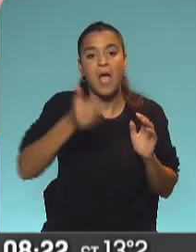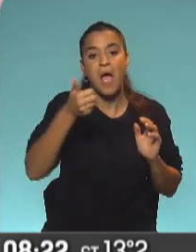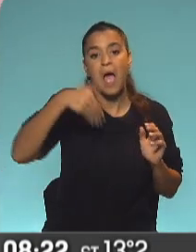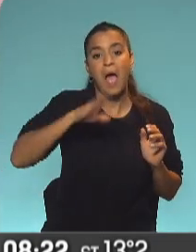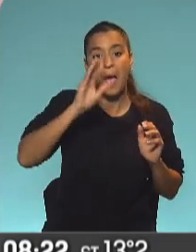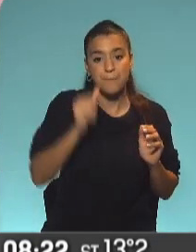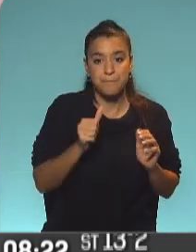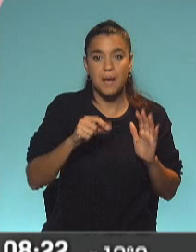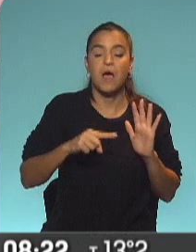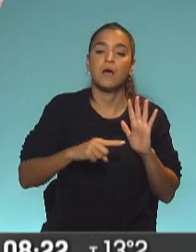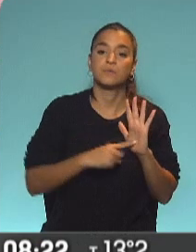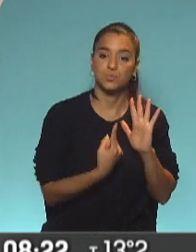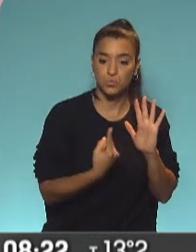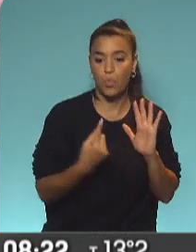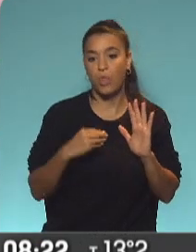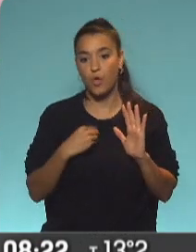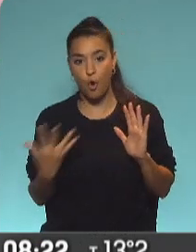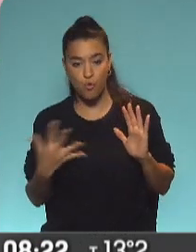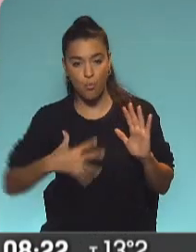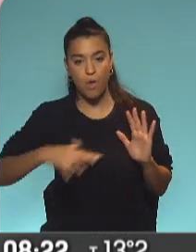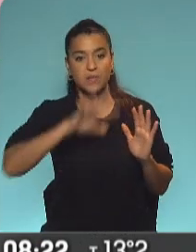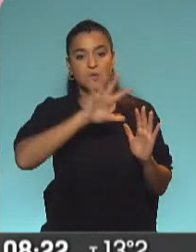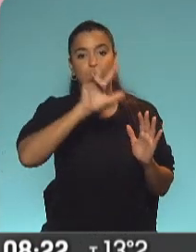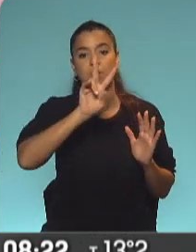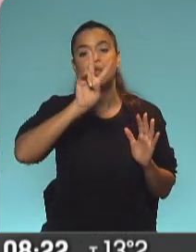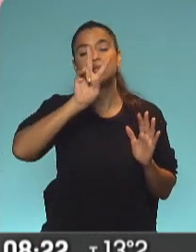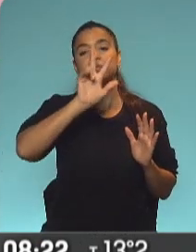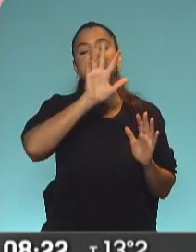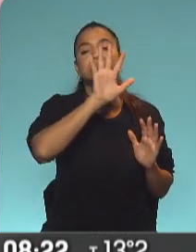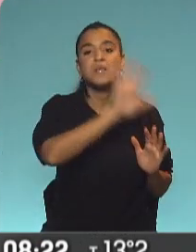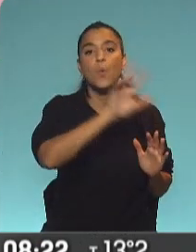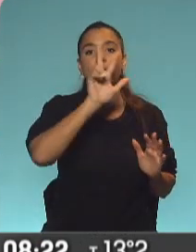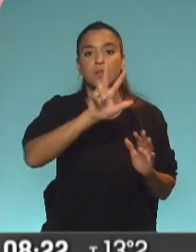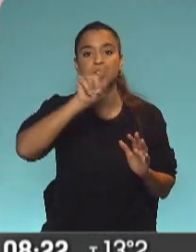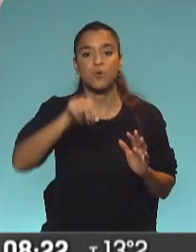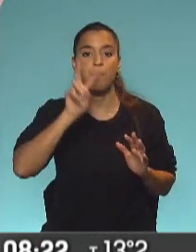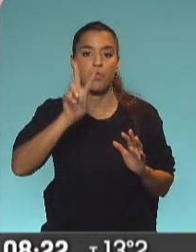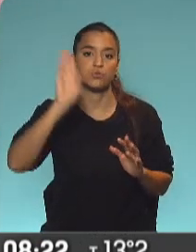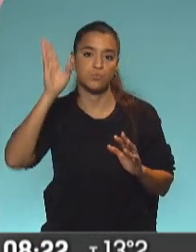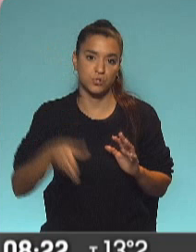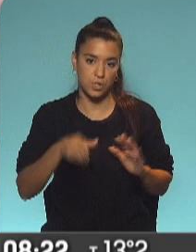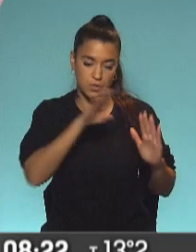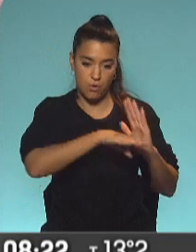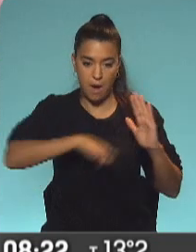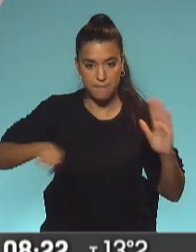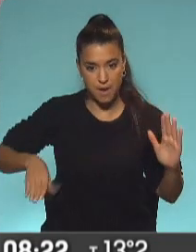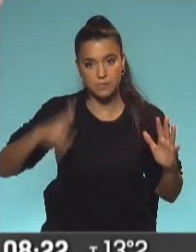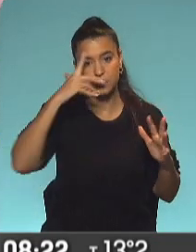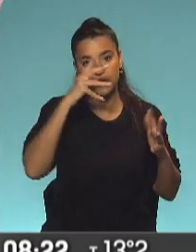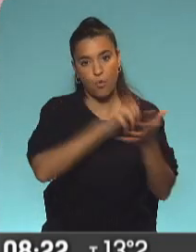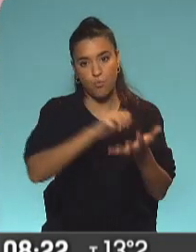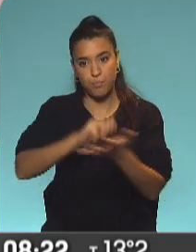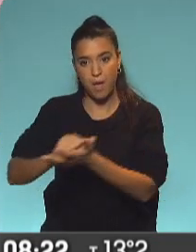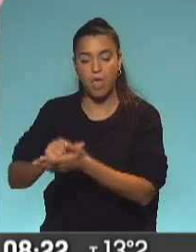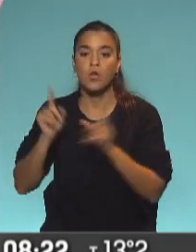metropolitana, conurbano, Ciudad de Buenos Aires, el 53,2% de las camas están ocupadas. Ocupadas las camas,